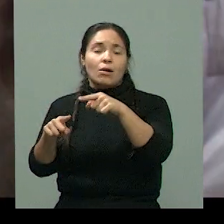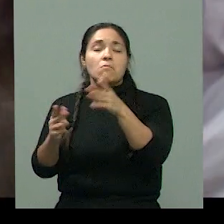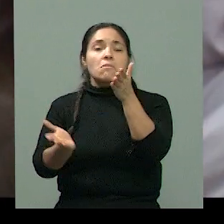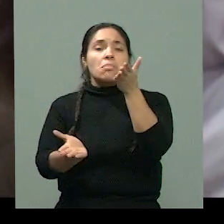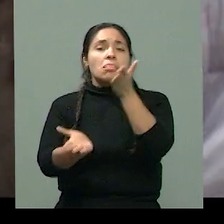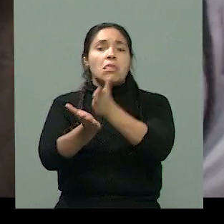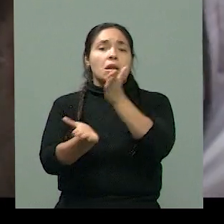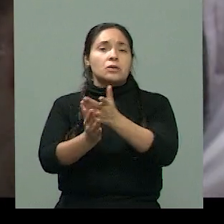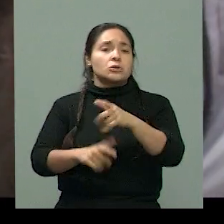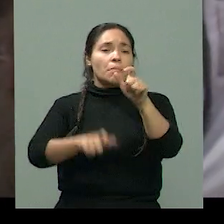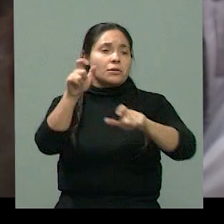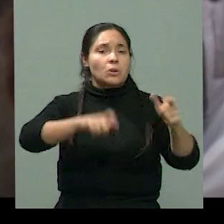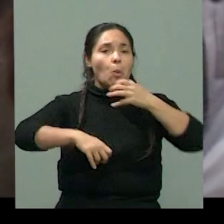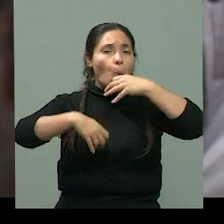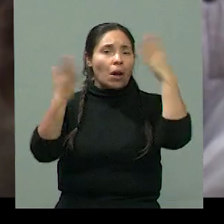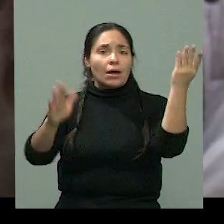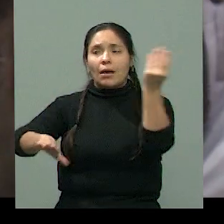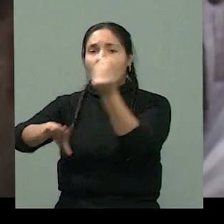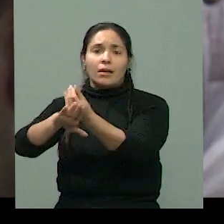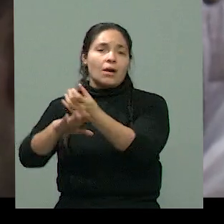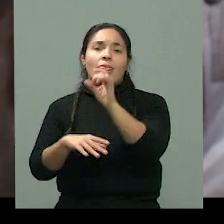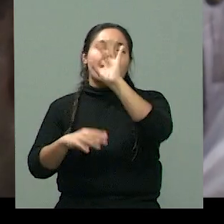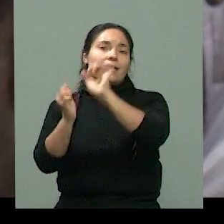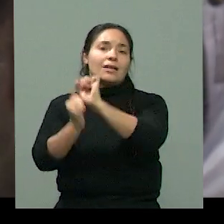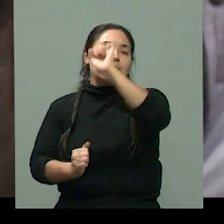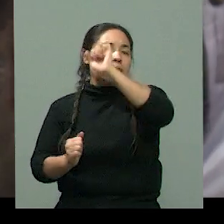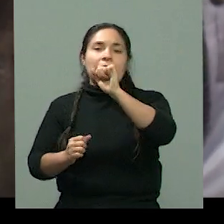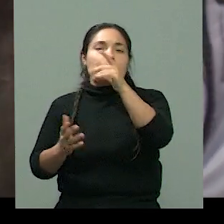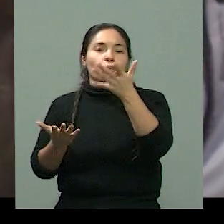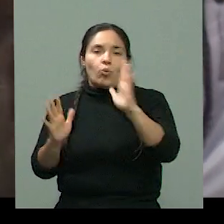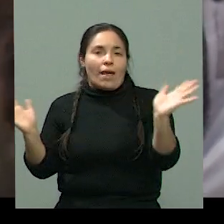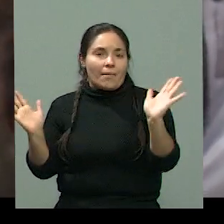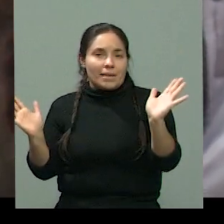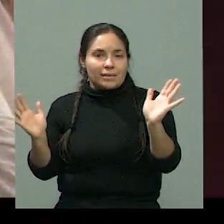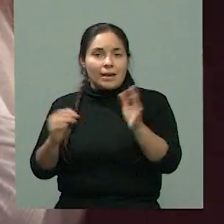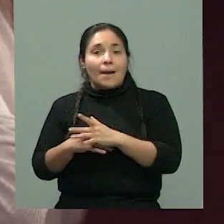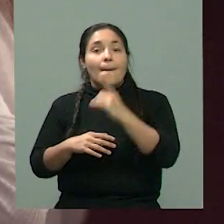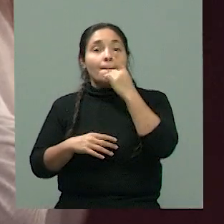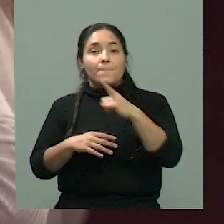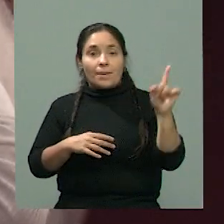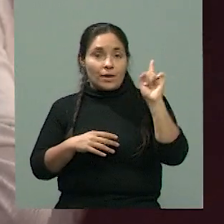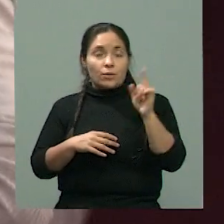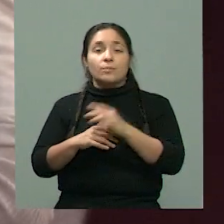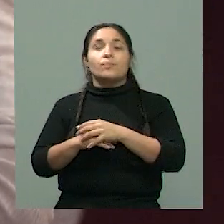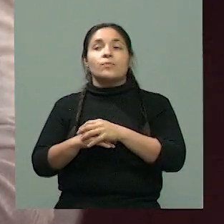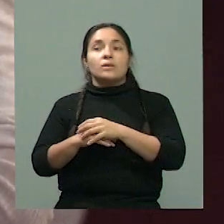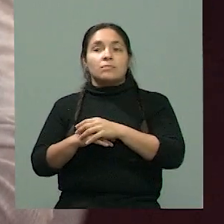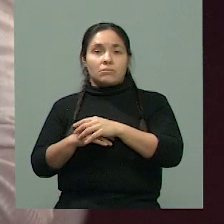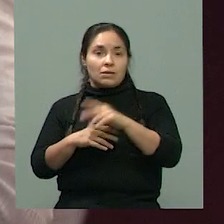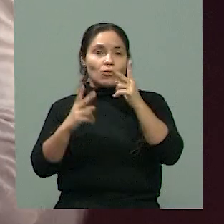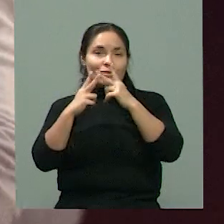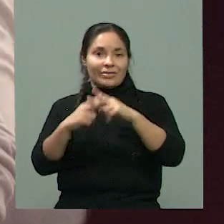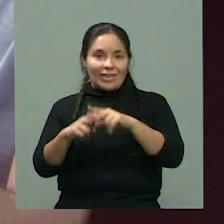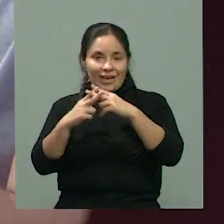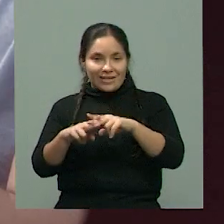cualquier ciudadano. Tenés que tener un título, pero sí es una carrera de formación técnica en el